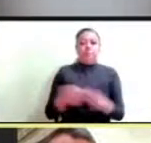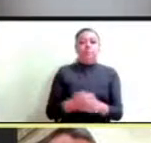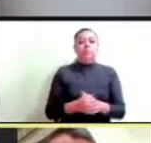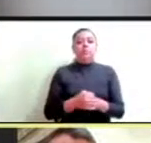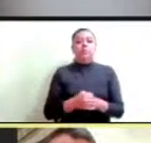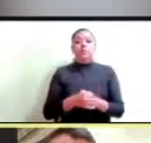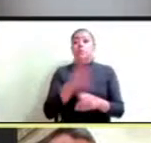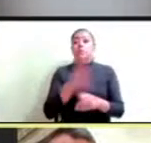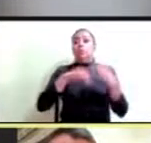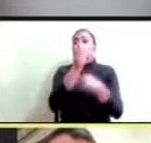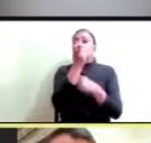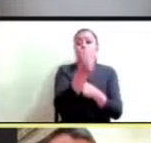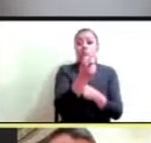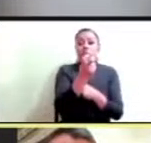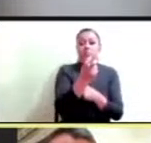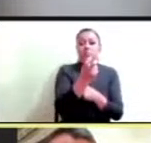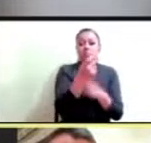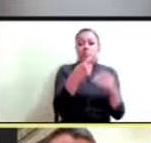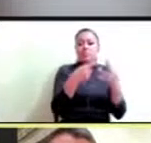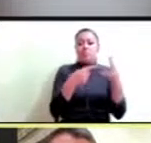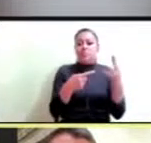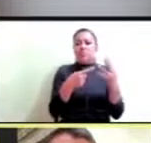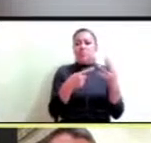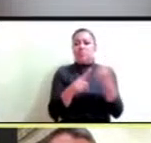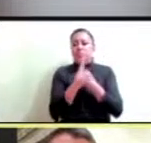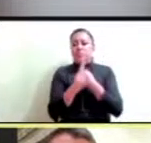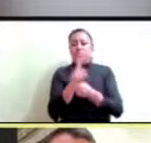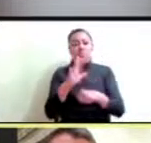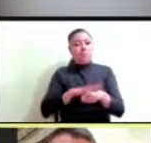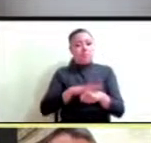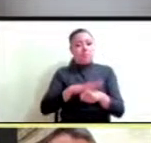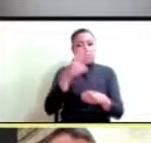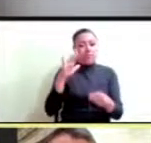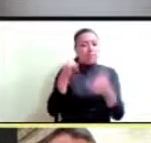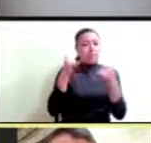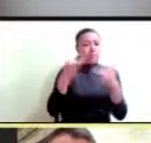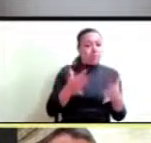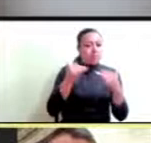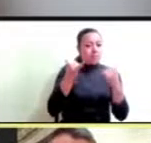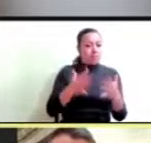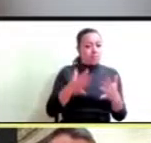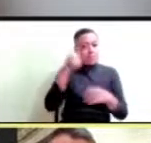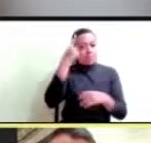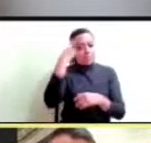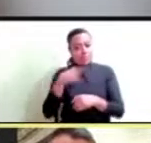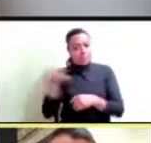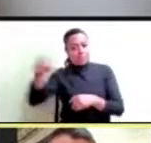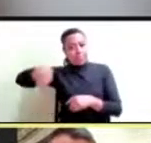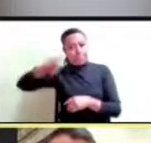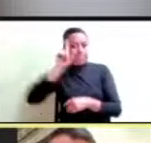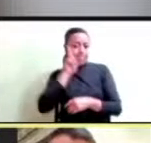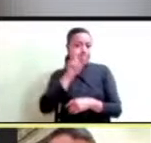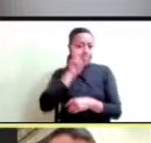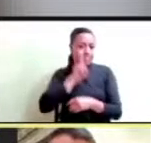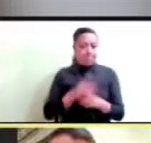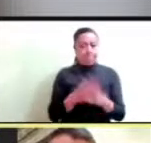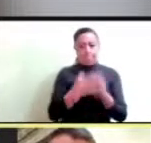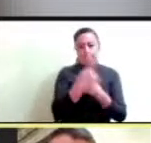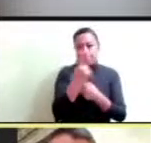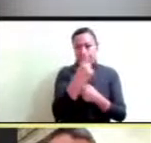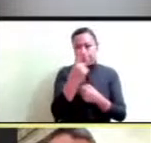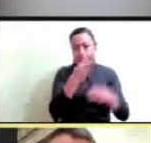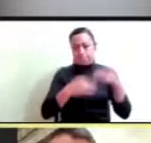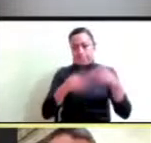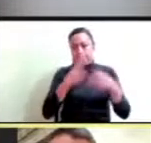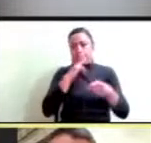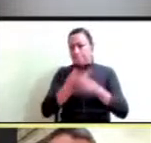todavía generan mucho más carga para un género derivado de todos los roles que